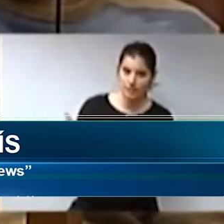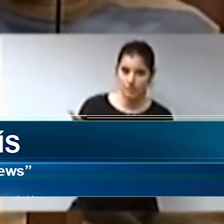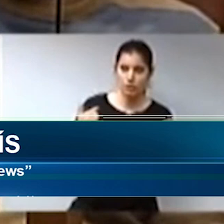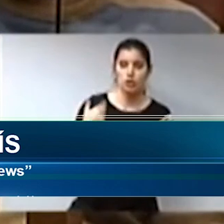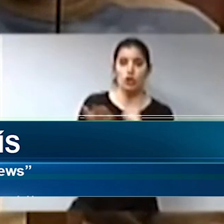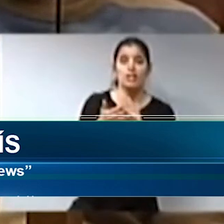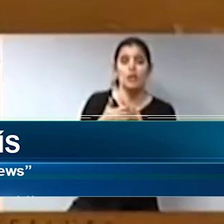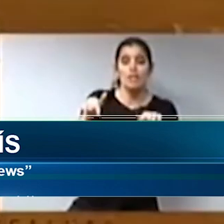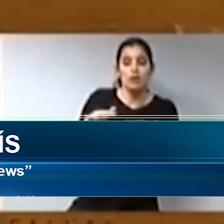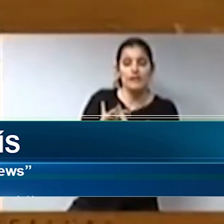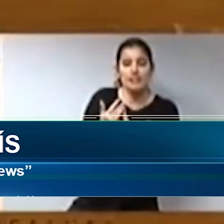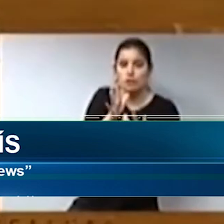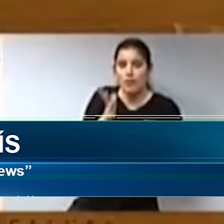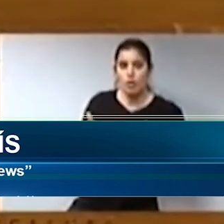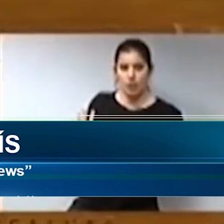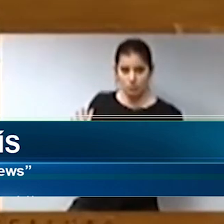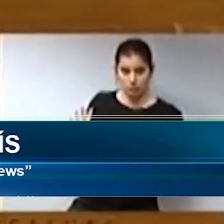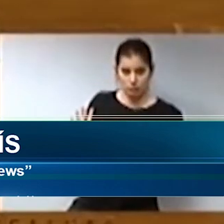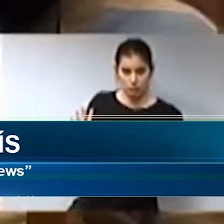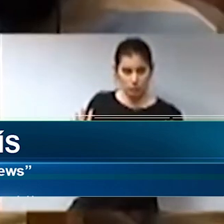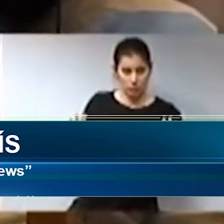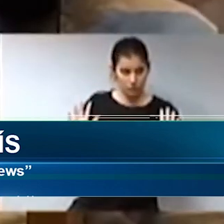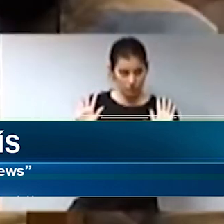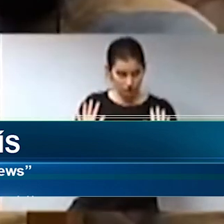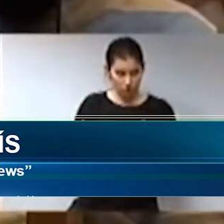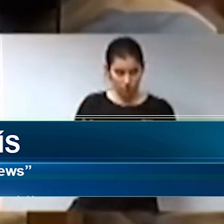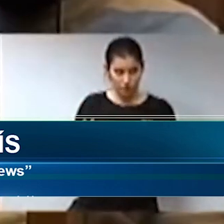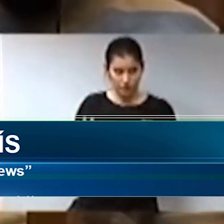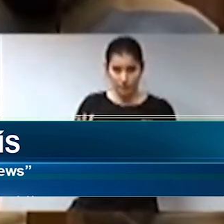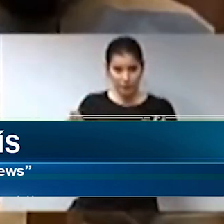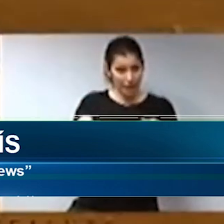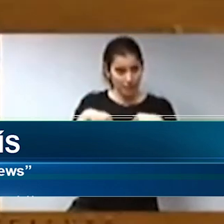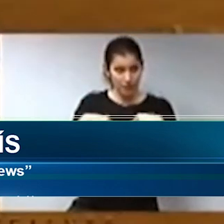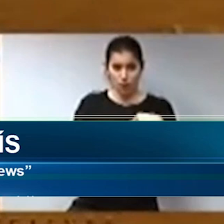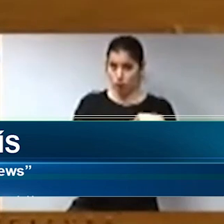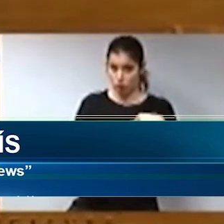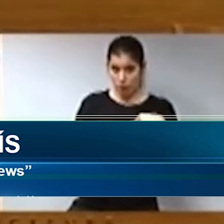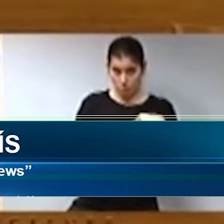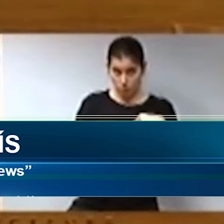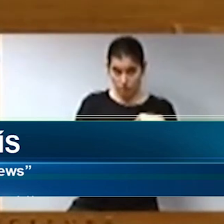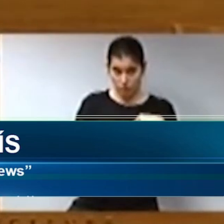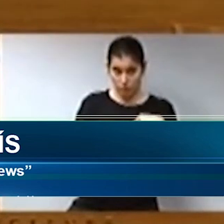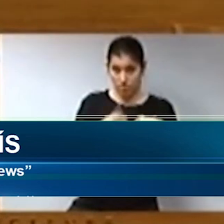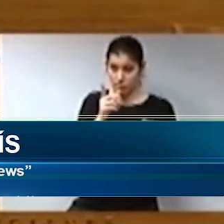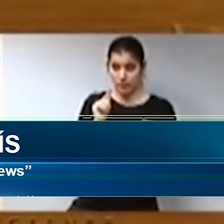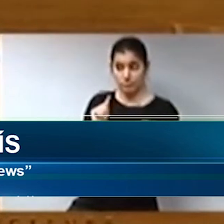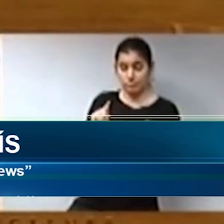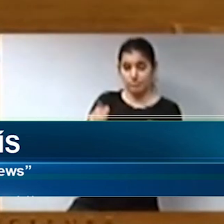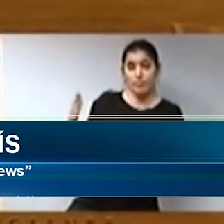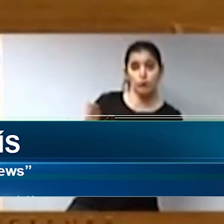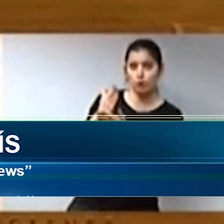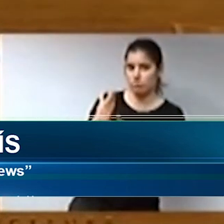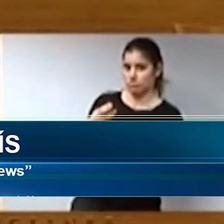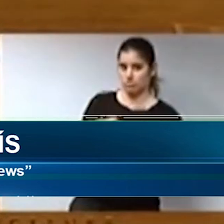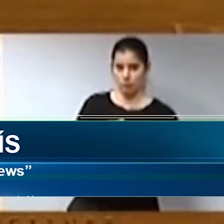Orihuela, Ciudadanos, para echar al Partido Popular del Gobierno, ha firmado con el Partido Socialista una moción de censura